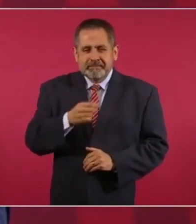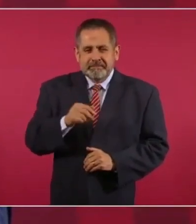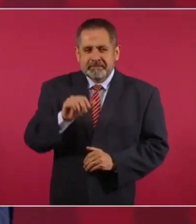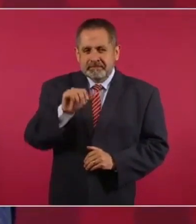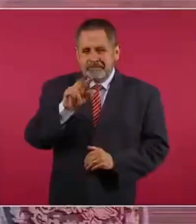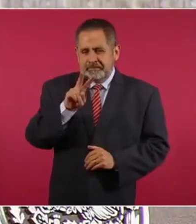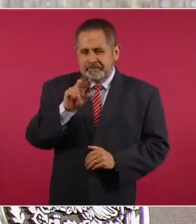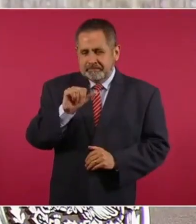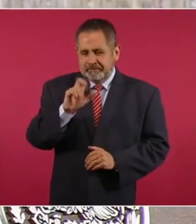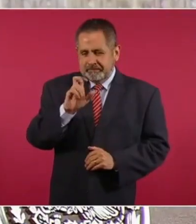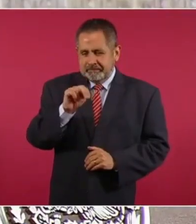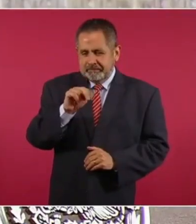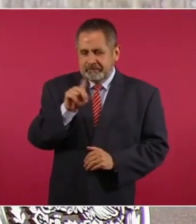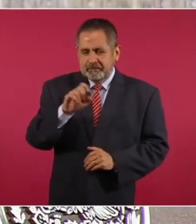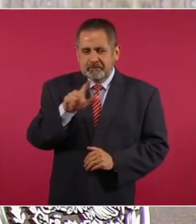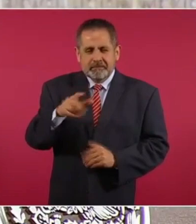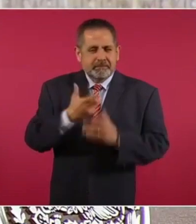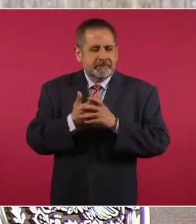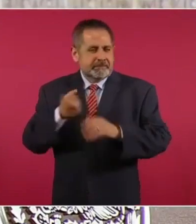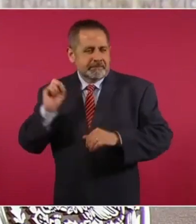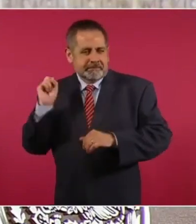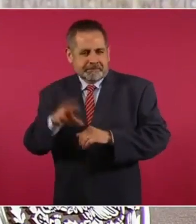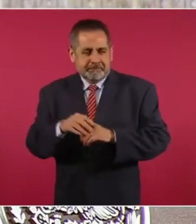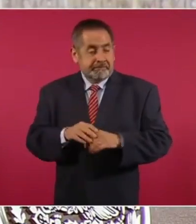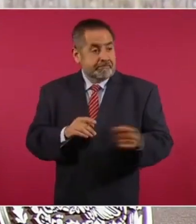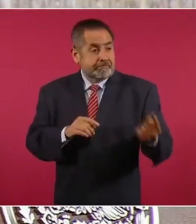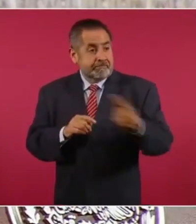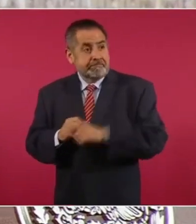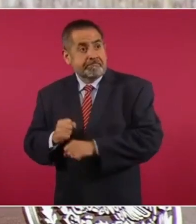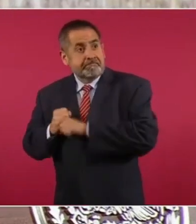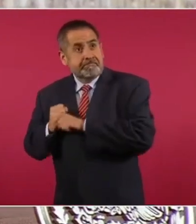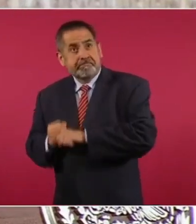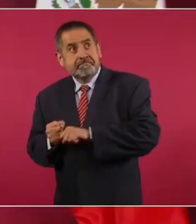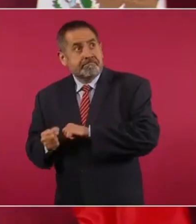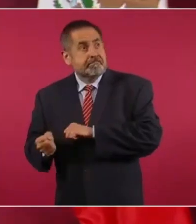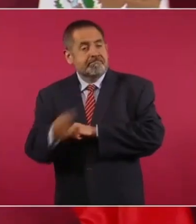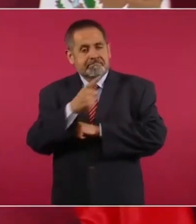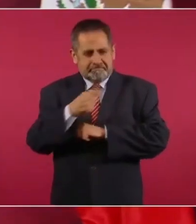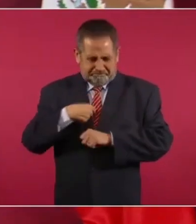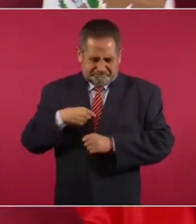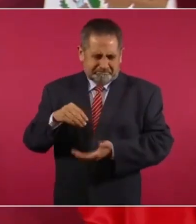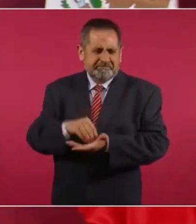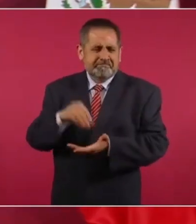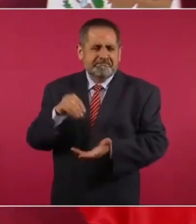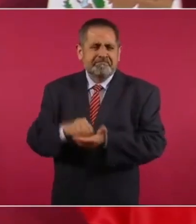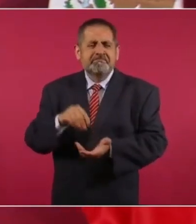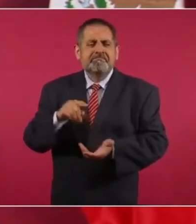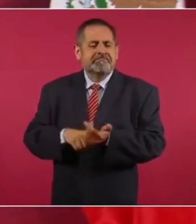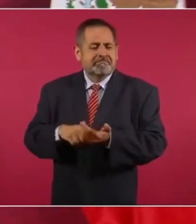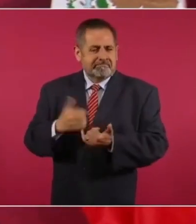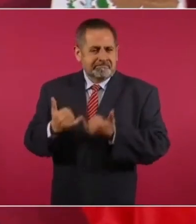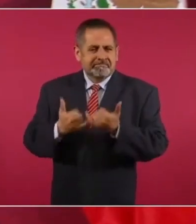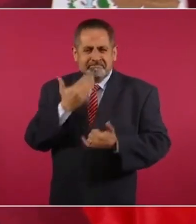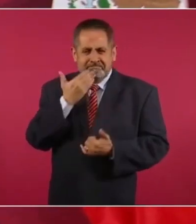y le saqué el bat y es el tirabuzón,